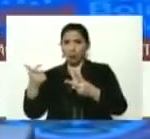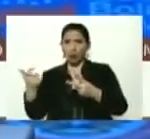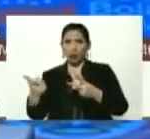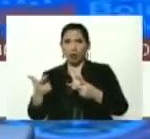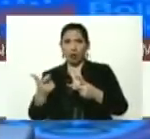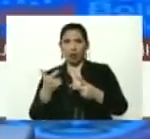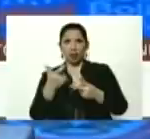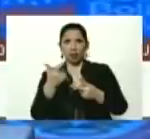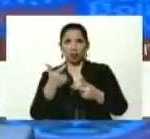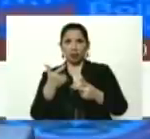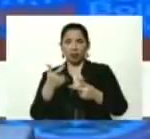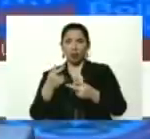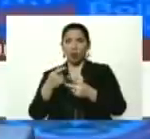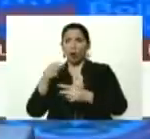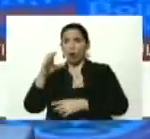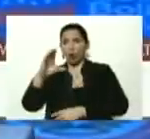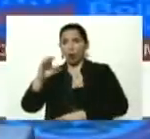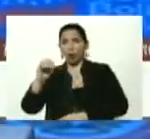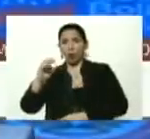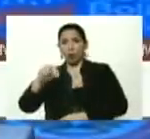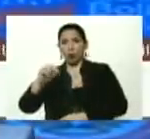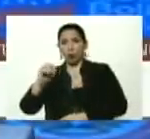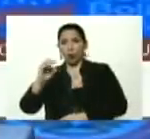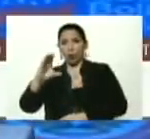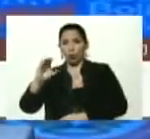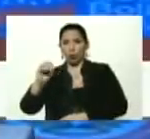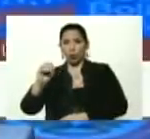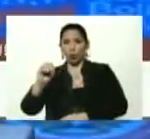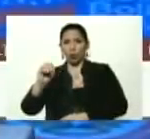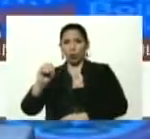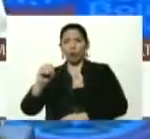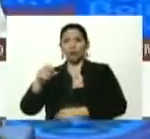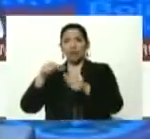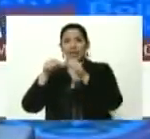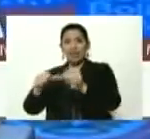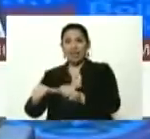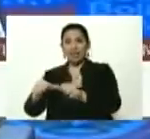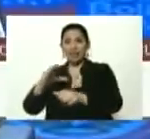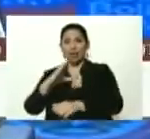que ConocoPhillips se quede con Citgo,